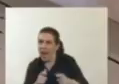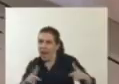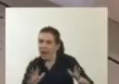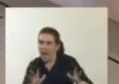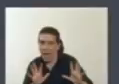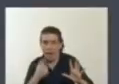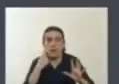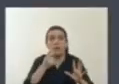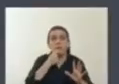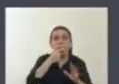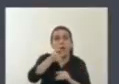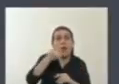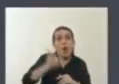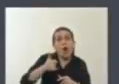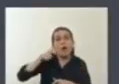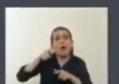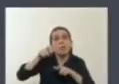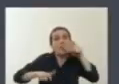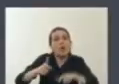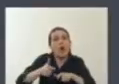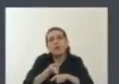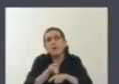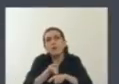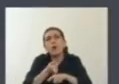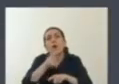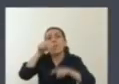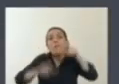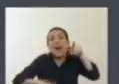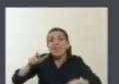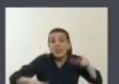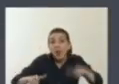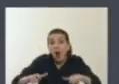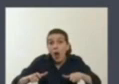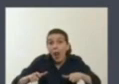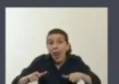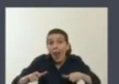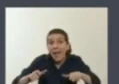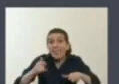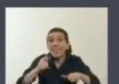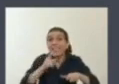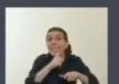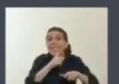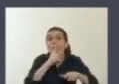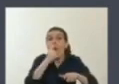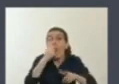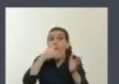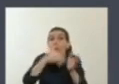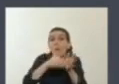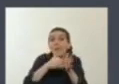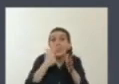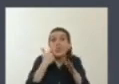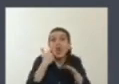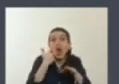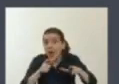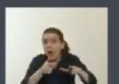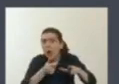Si miramos cómo es la tasa de mortalidad, esto quiere decir cuánta gente se ha muerto por cada millón de habitantes,